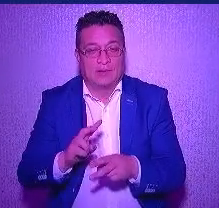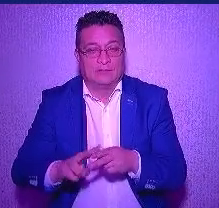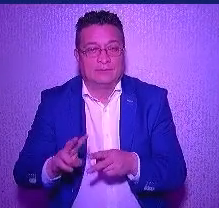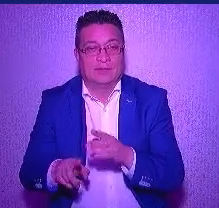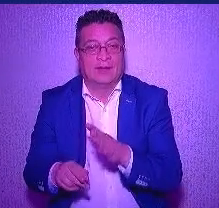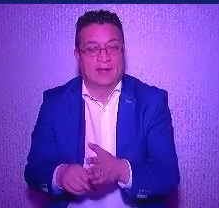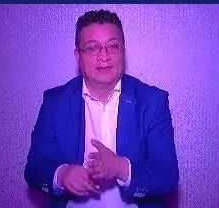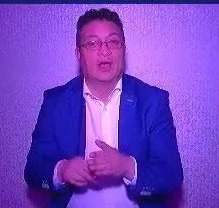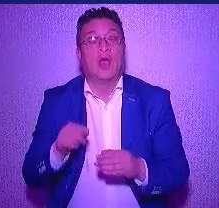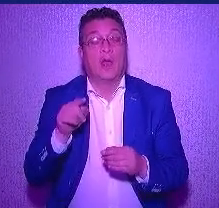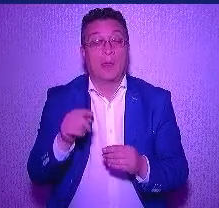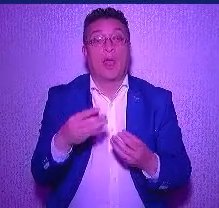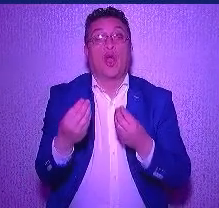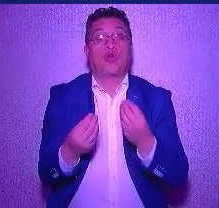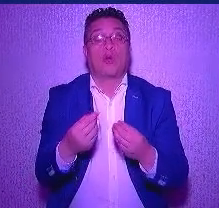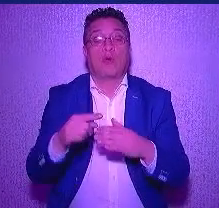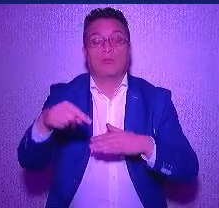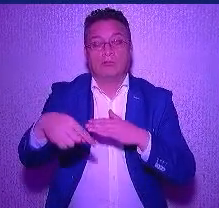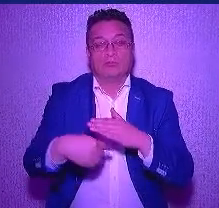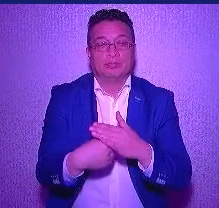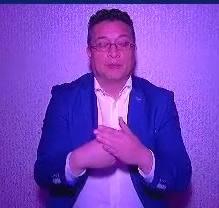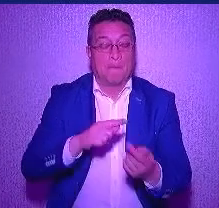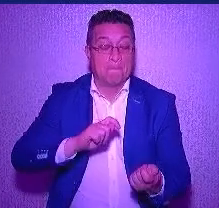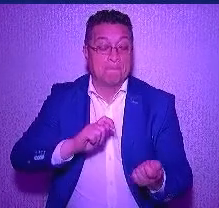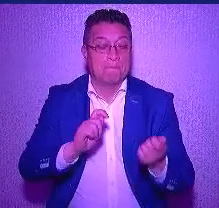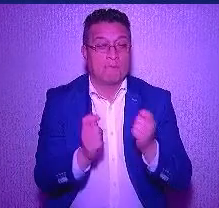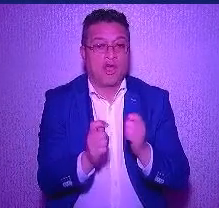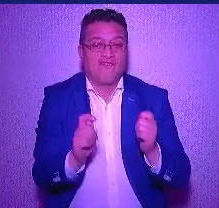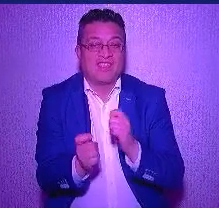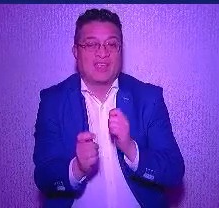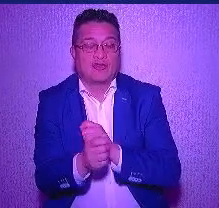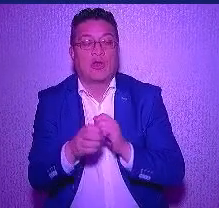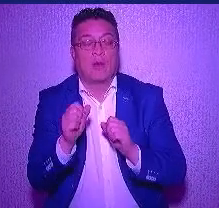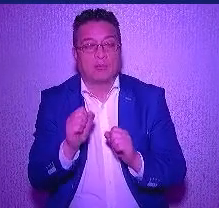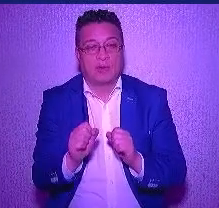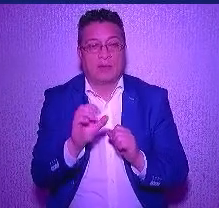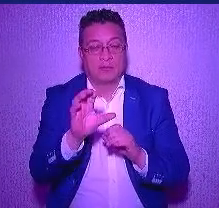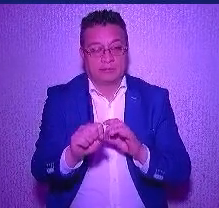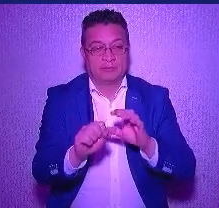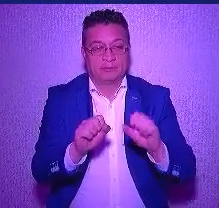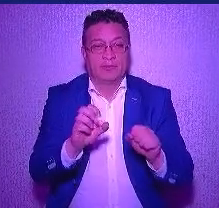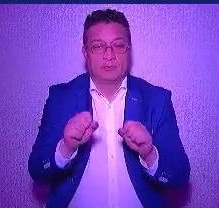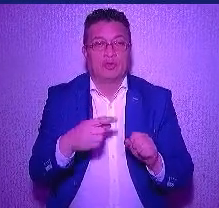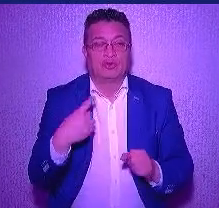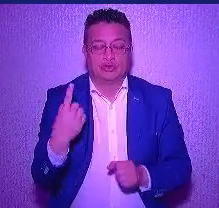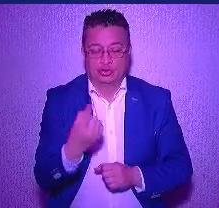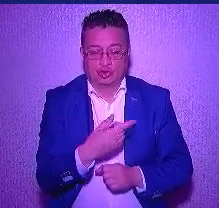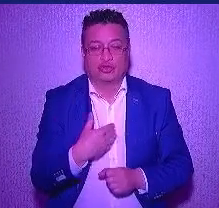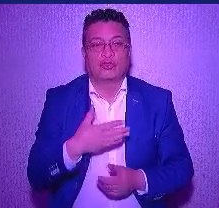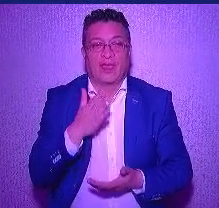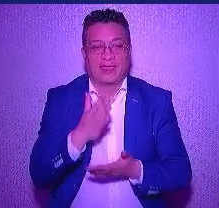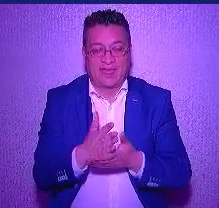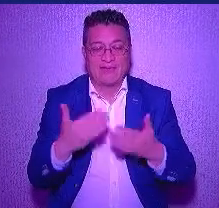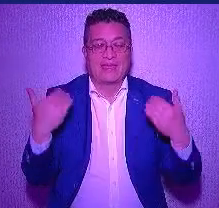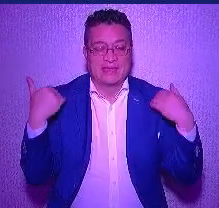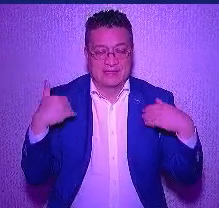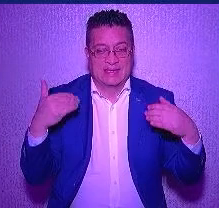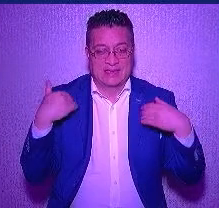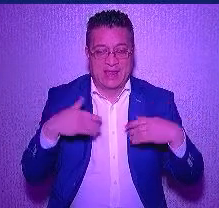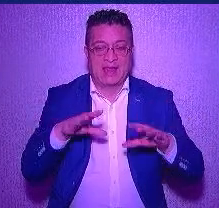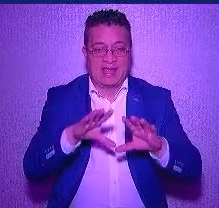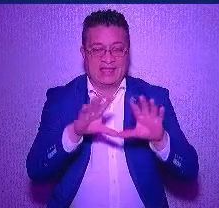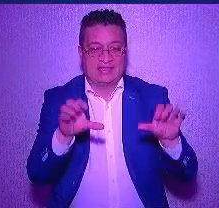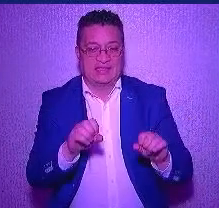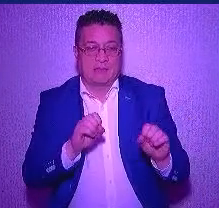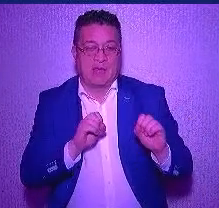habla sobre cómo introducir las modificaciones para evitar la evasión de detección nosotros tenemos que entrenar esos sistemas ellos son